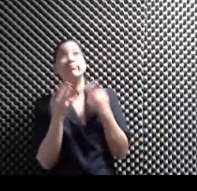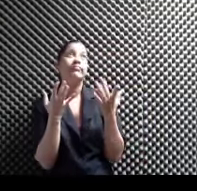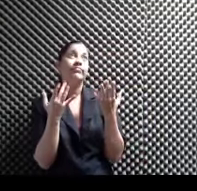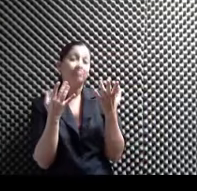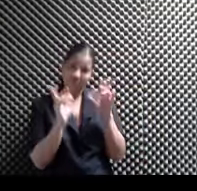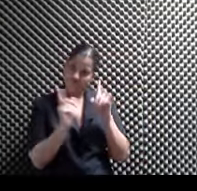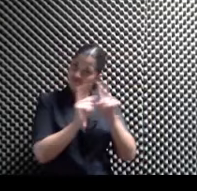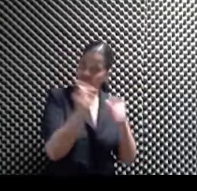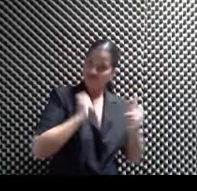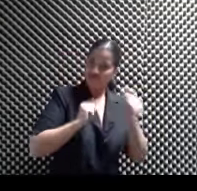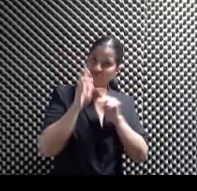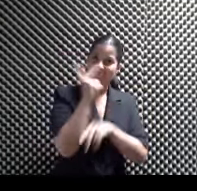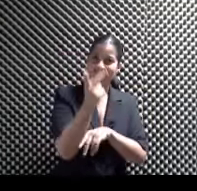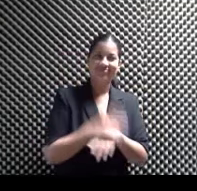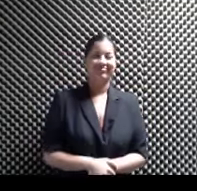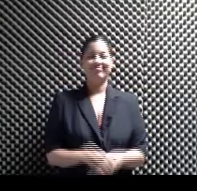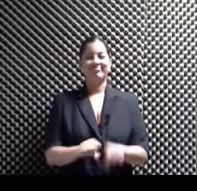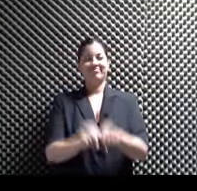mismo Llévatos Reina